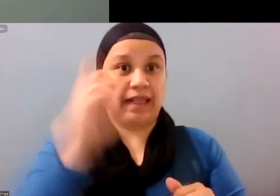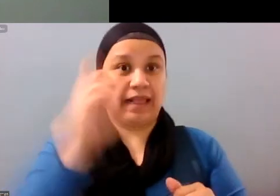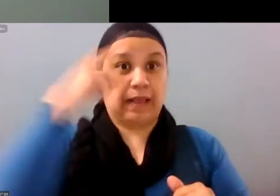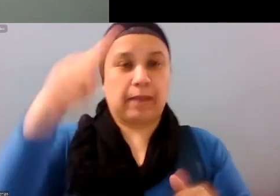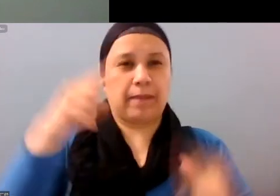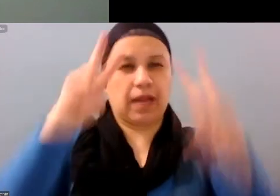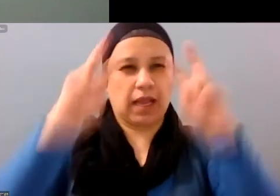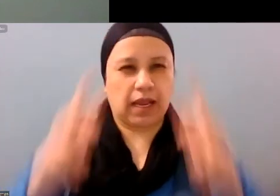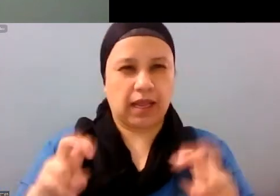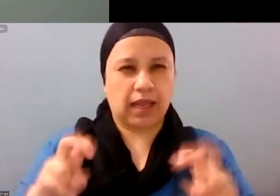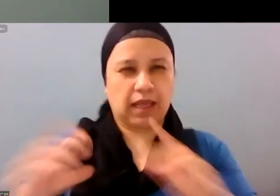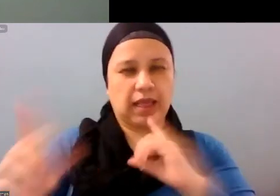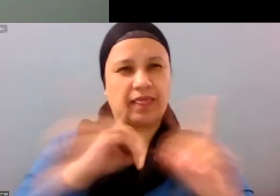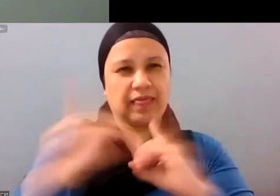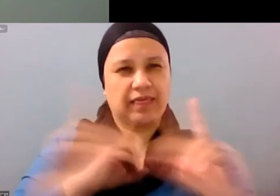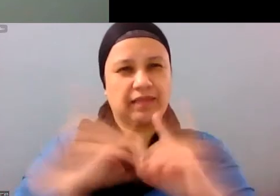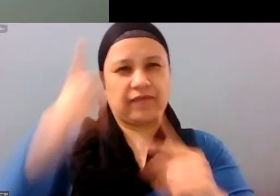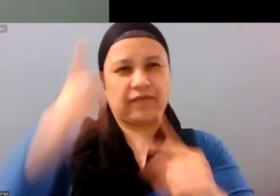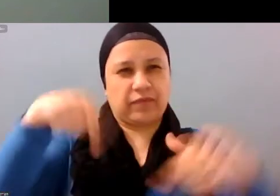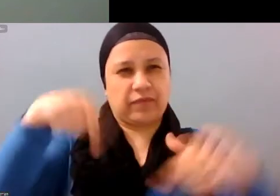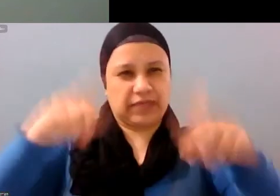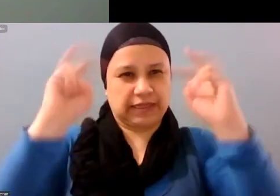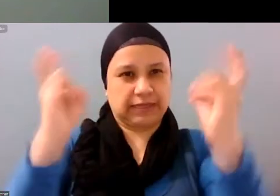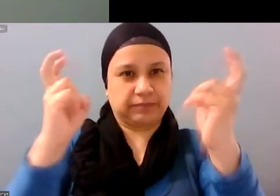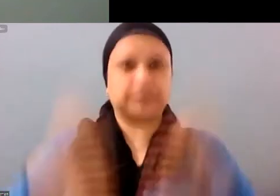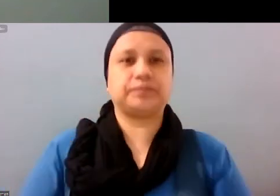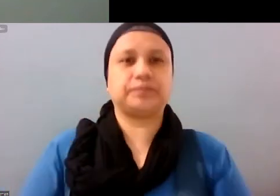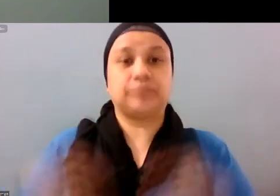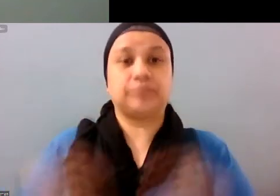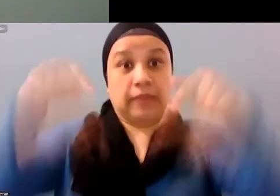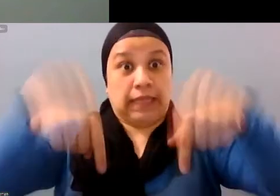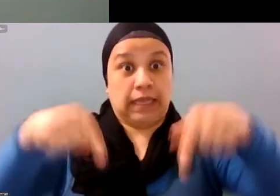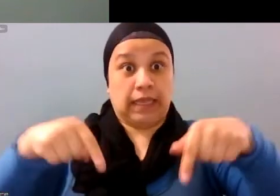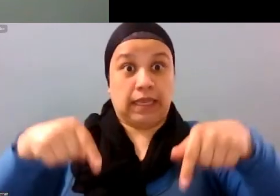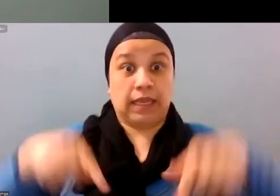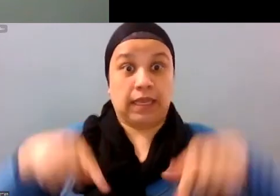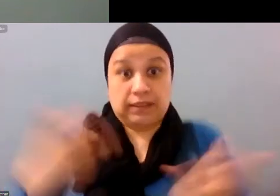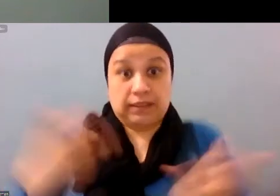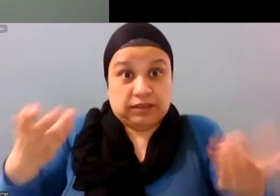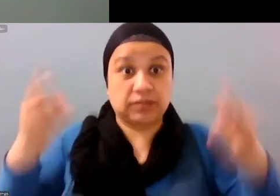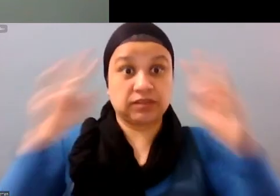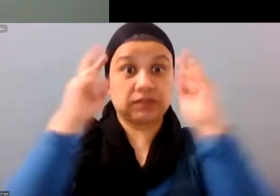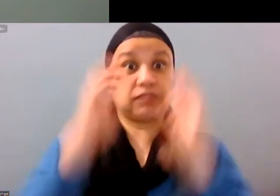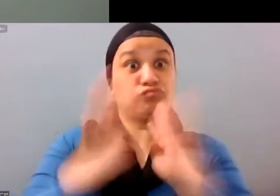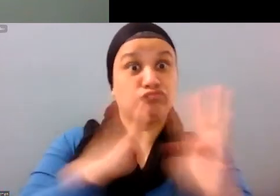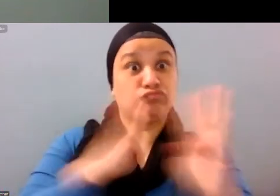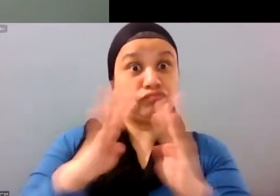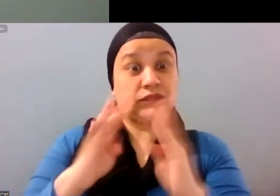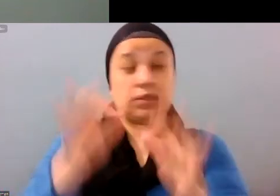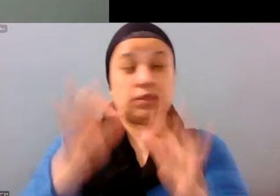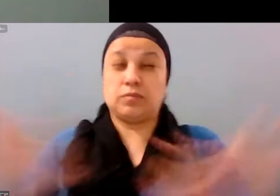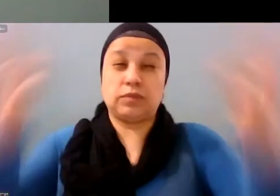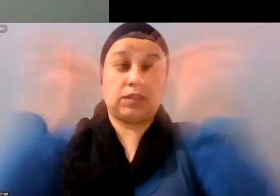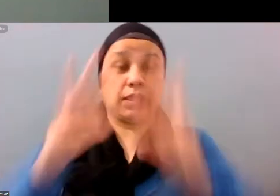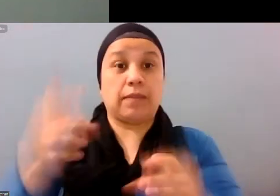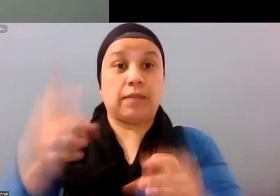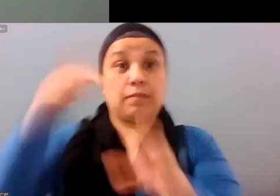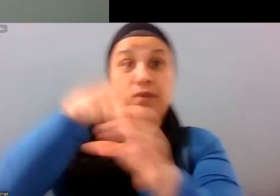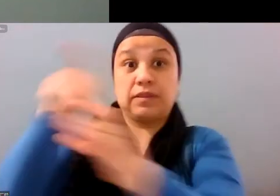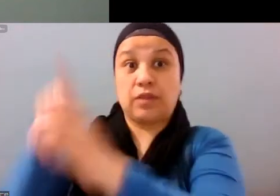debate alrededor del tema. Este abordaje no puede ocurrir sin la participación de padres y madres de familia,